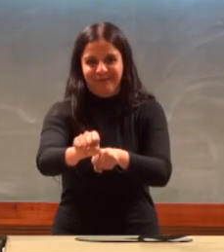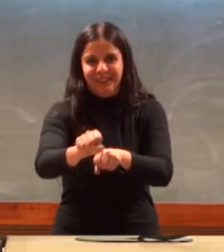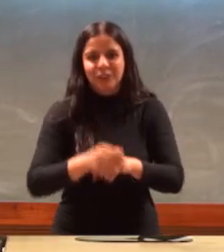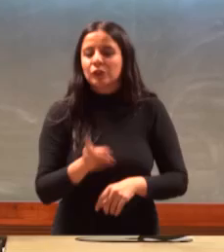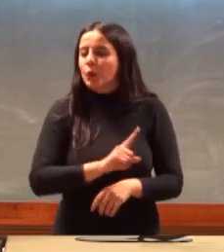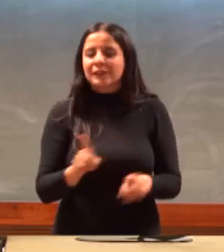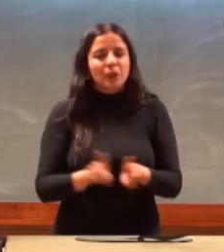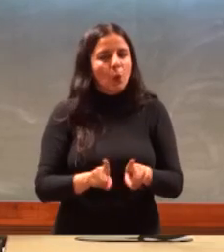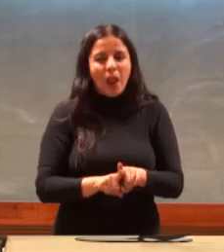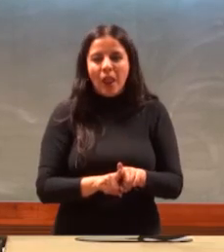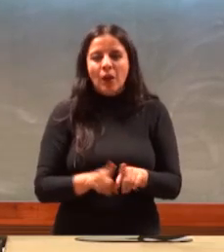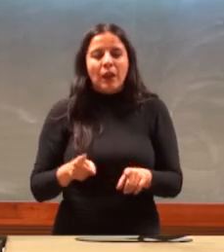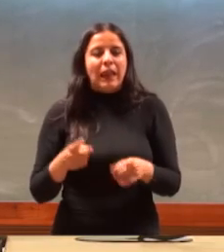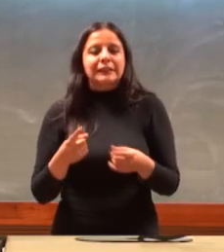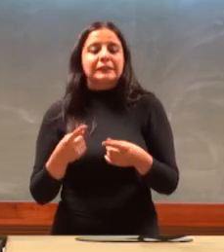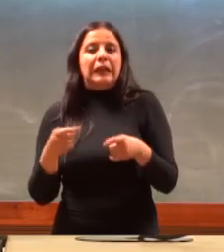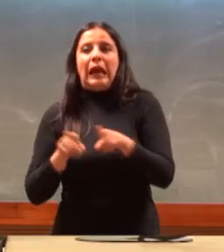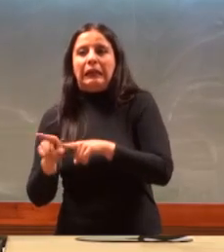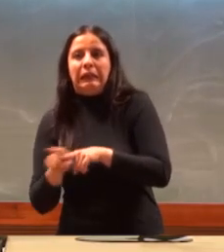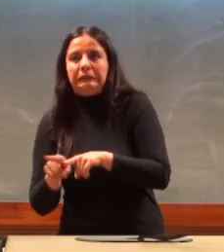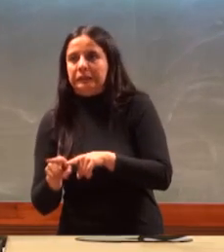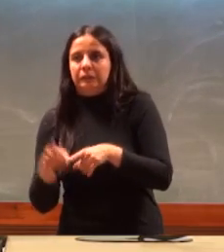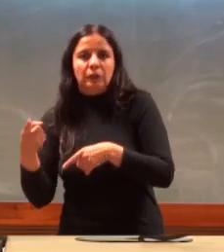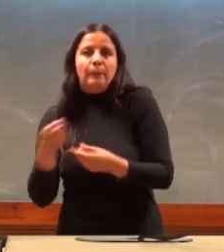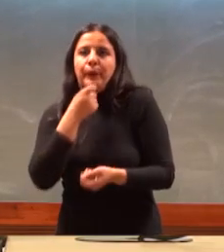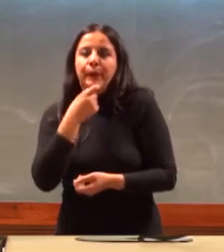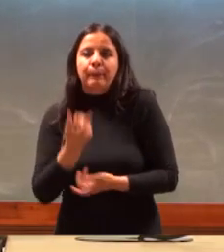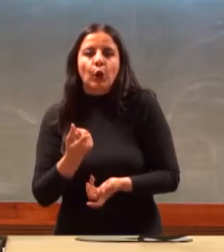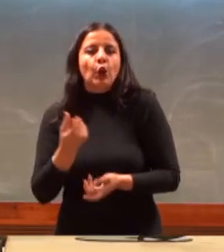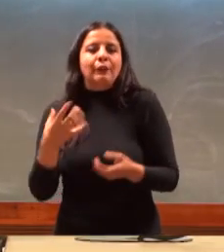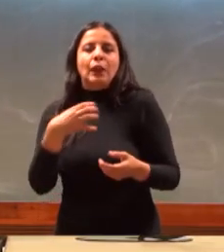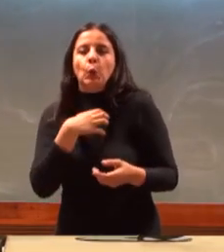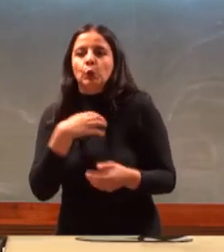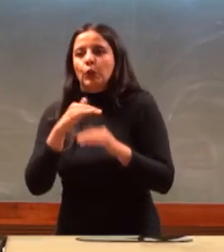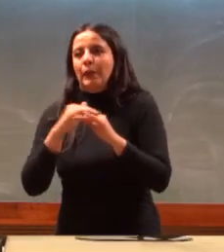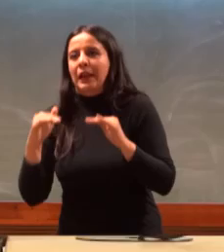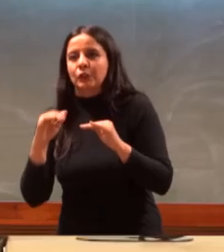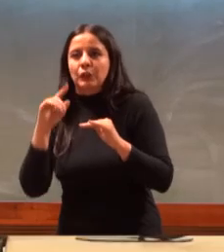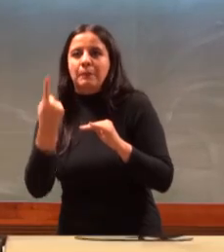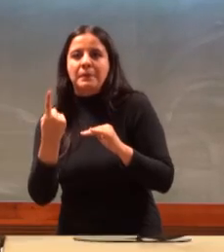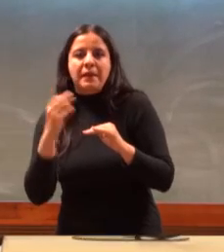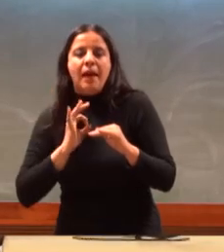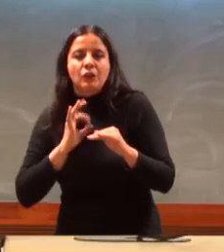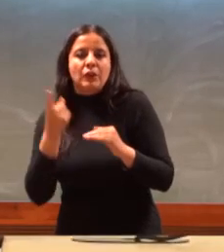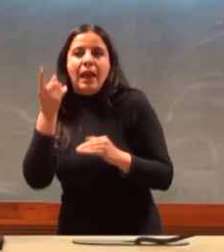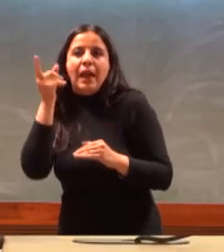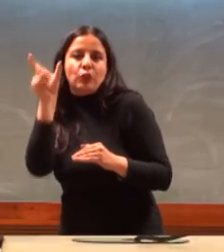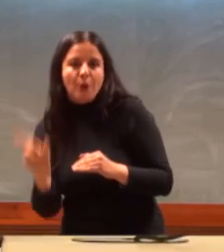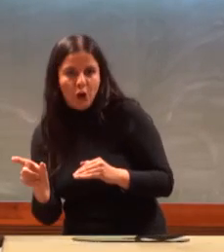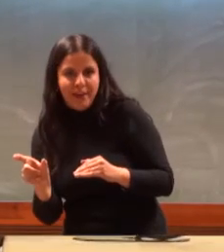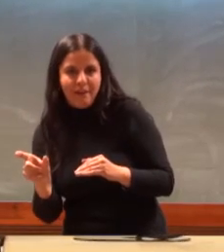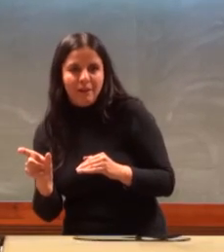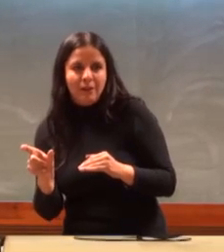carreras tienen distintos problemas por ejemplo no es lo mismo lo que está sucediendo con el curso de nivelación y el primer año de antropología o lo que sucede por